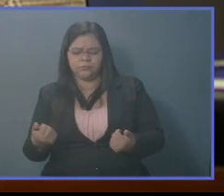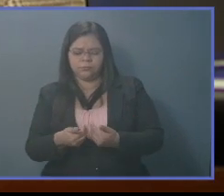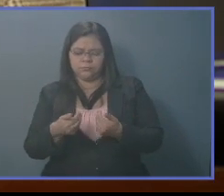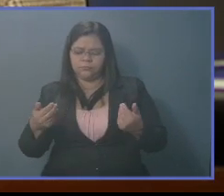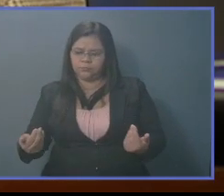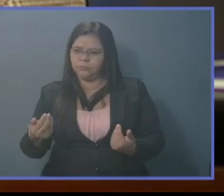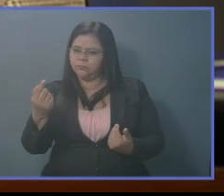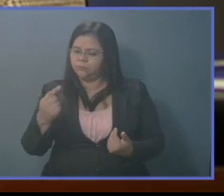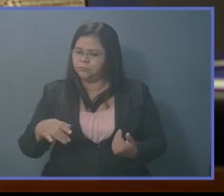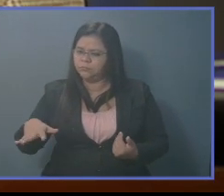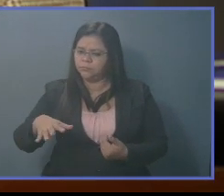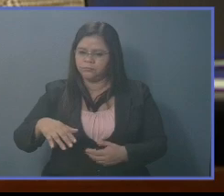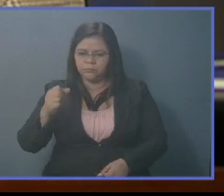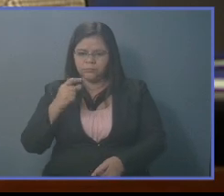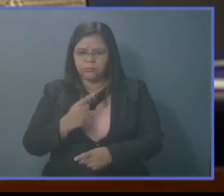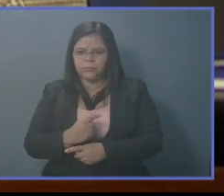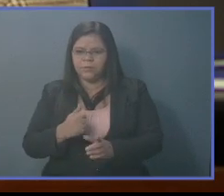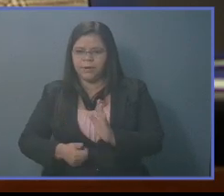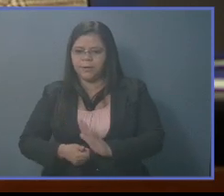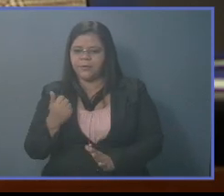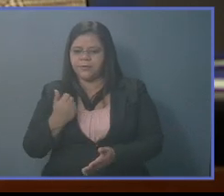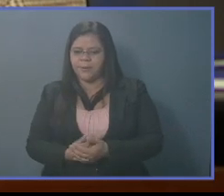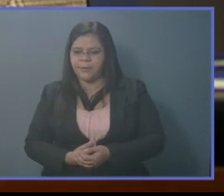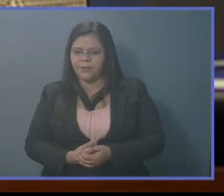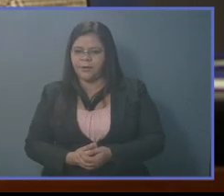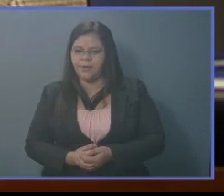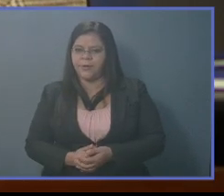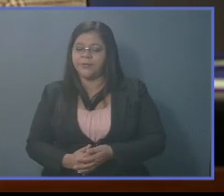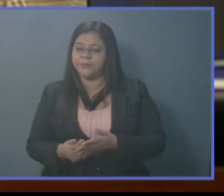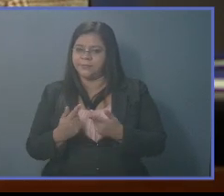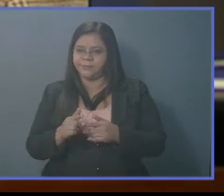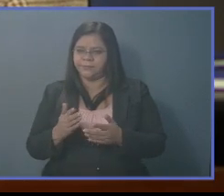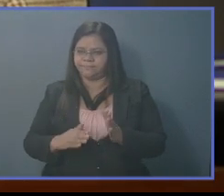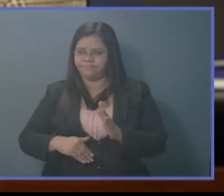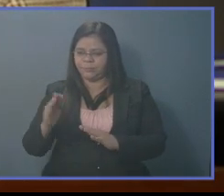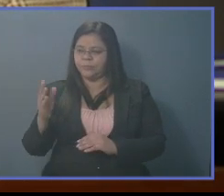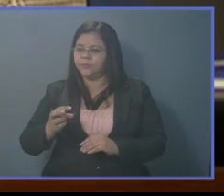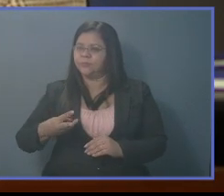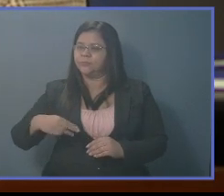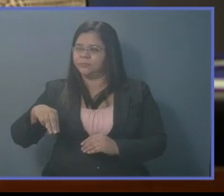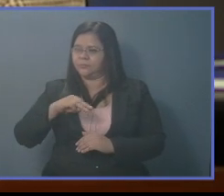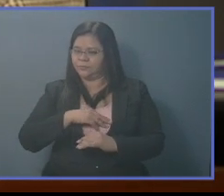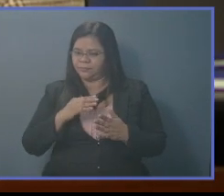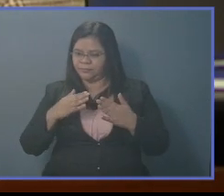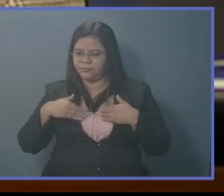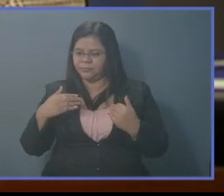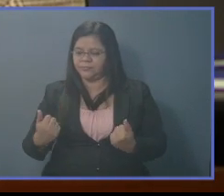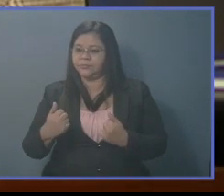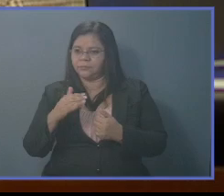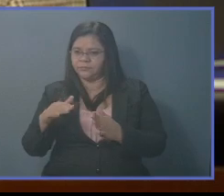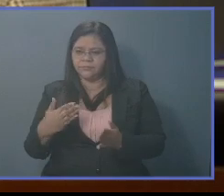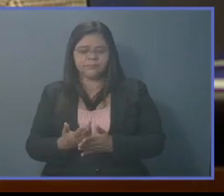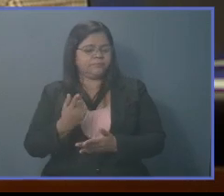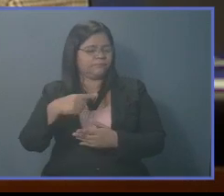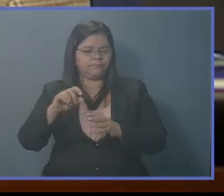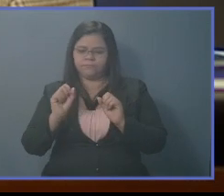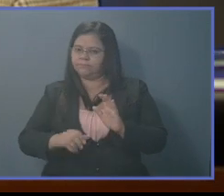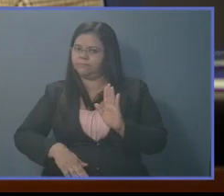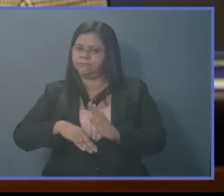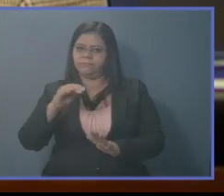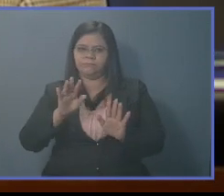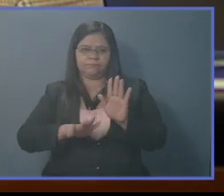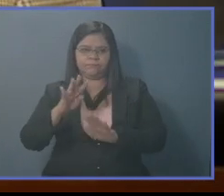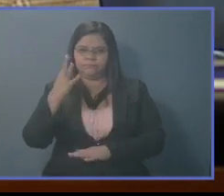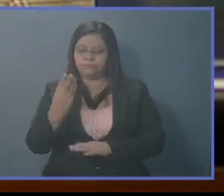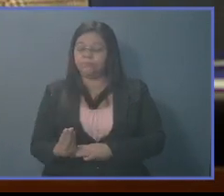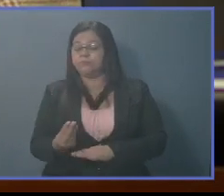sanitarias adecuadas para la atención de las personas y protección de salud. La duración máxima del aislamiento no podrá durar más de 15 días, salvo